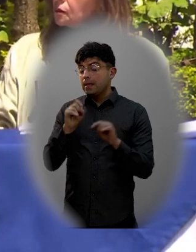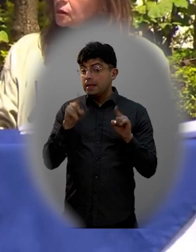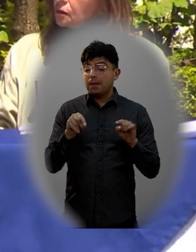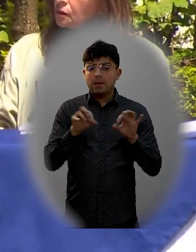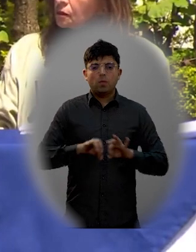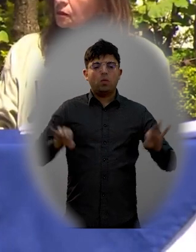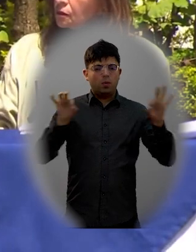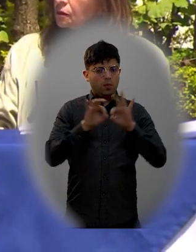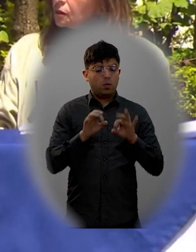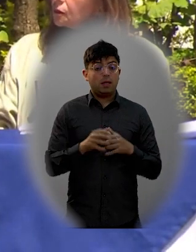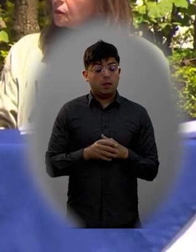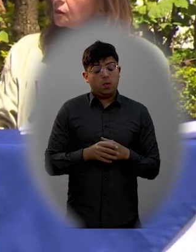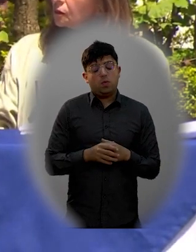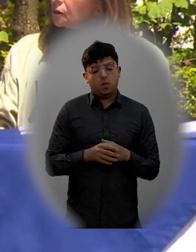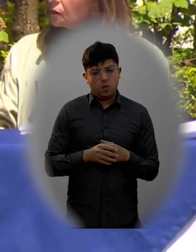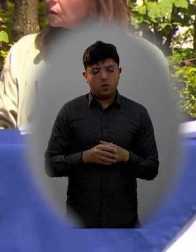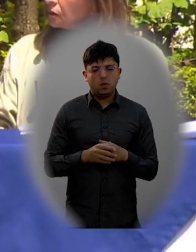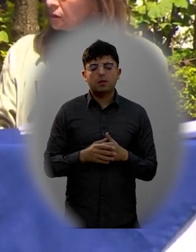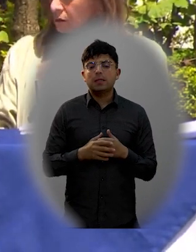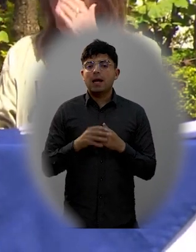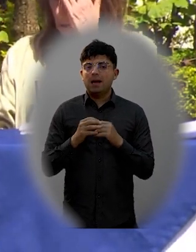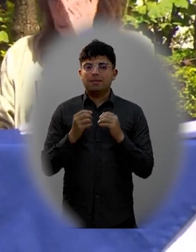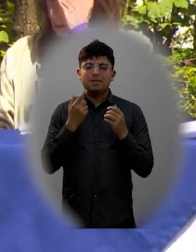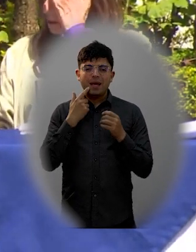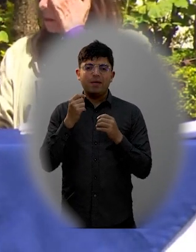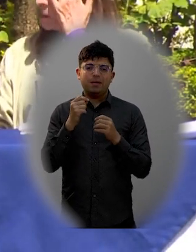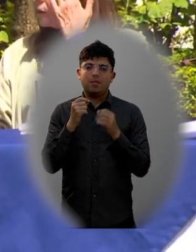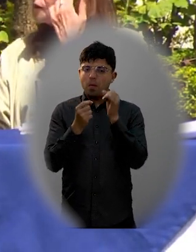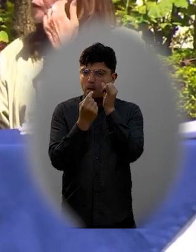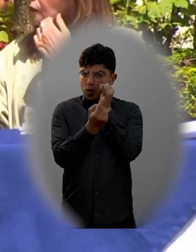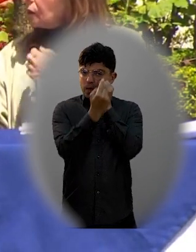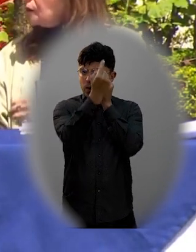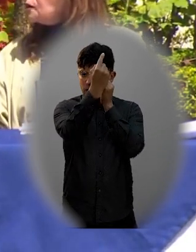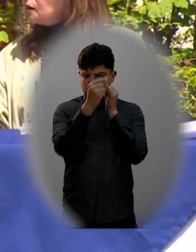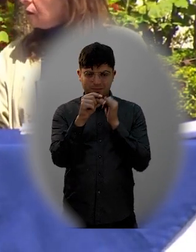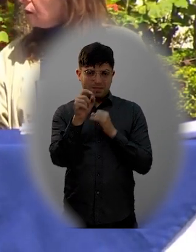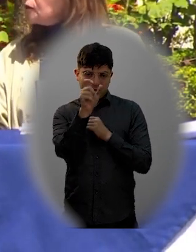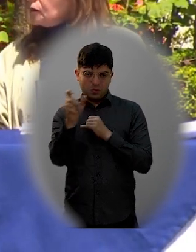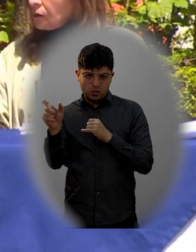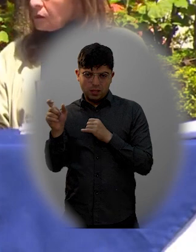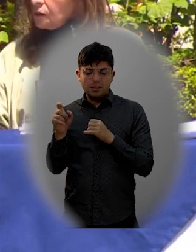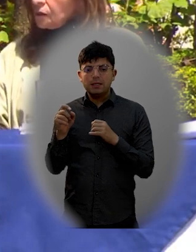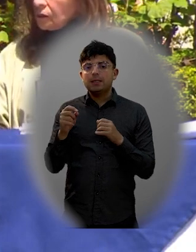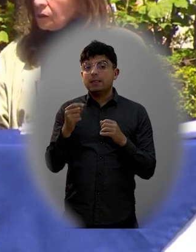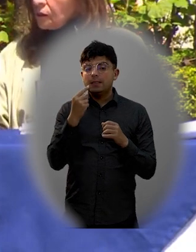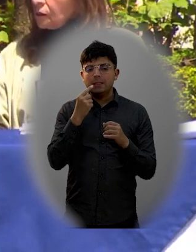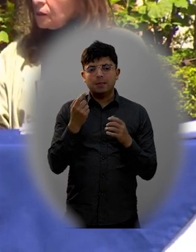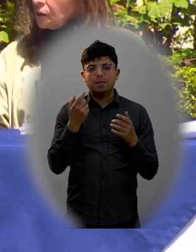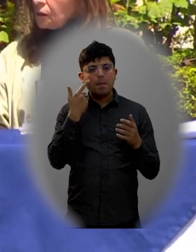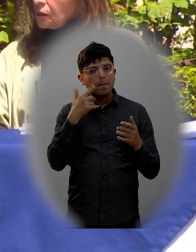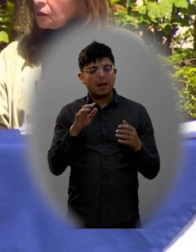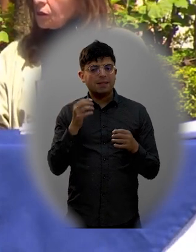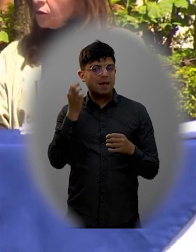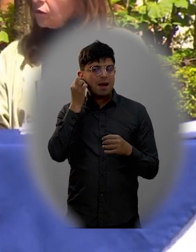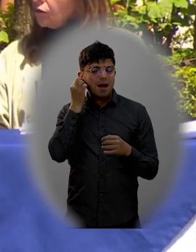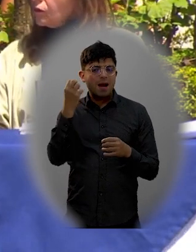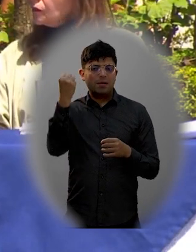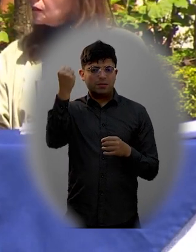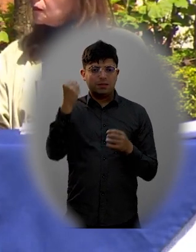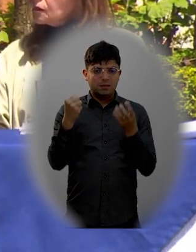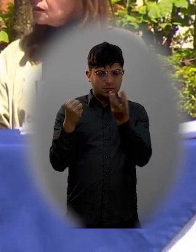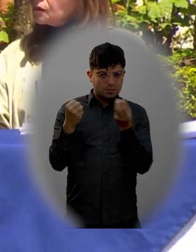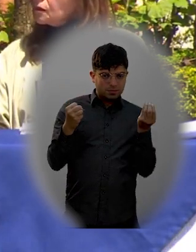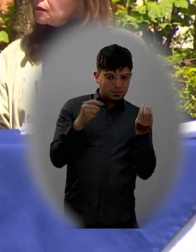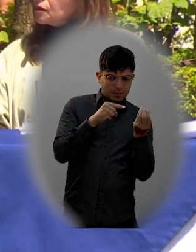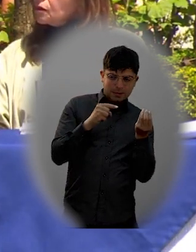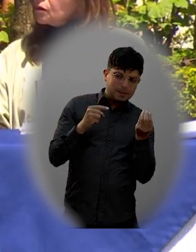también algo que las politólogas han venido llamando los contrapúblicos feministas, ¿no? Que tienen que ver justamente con